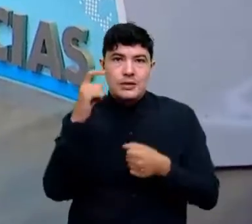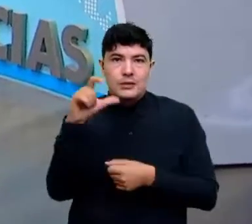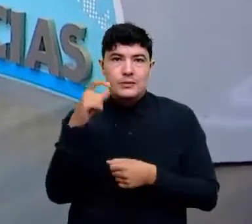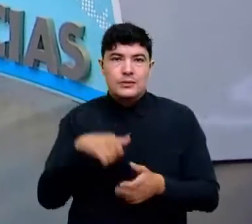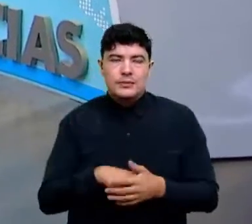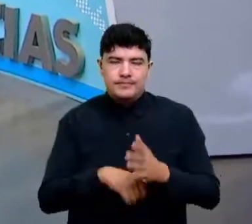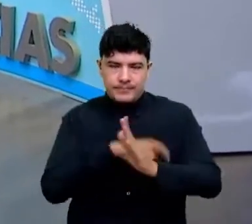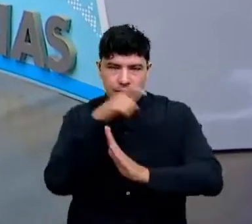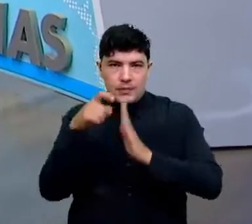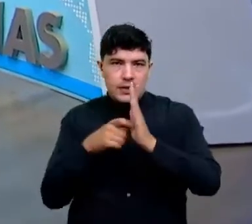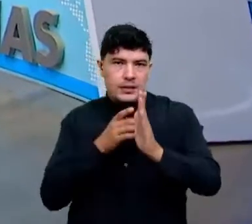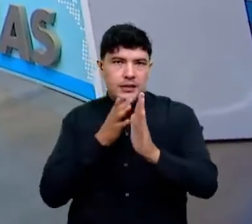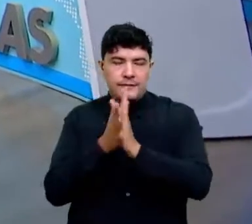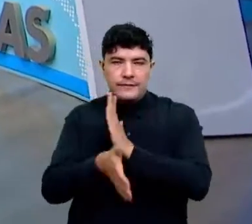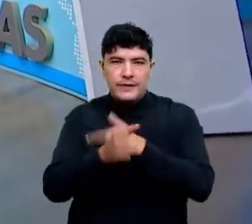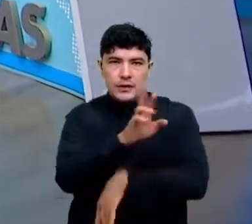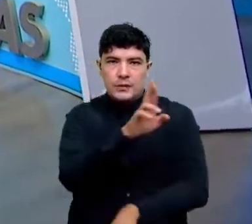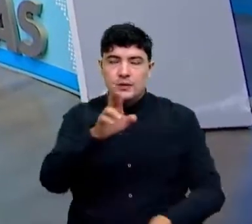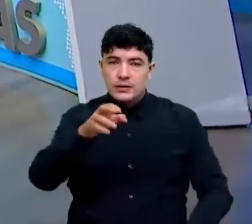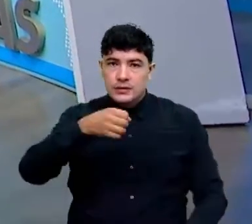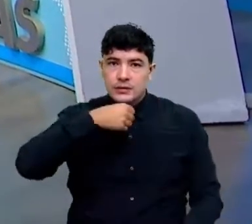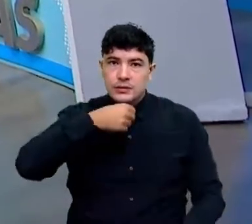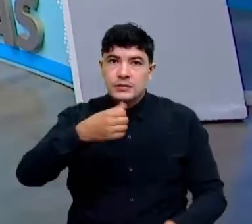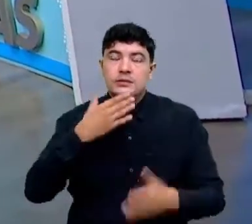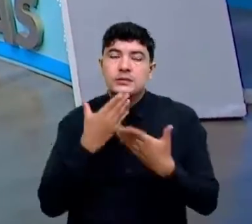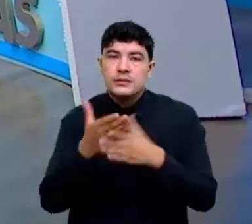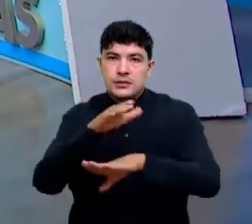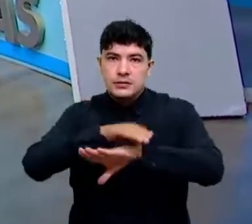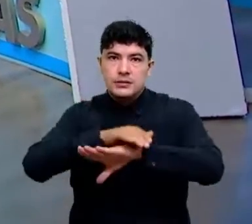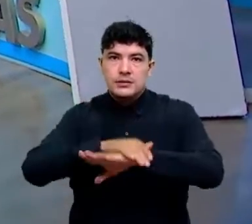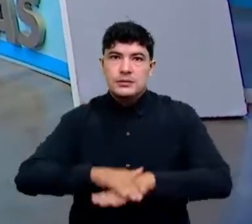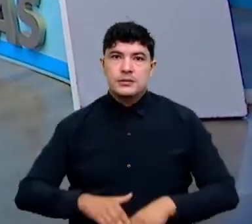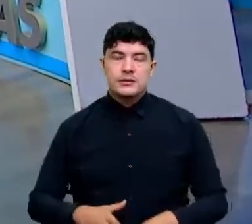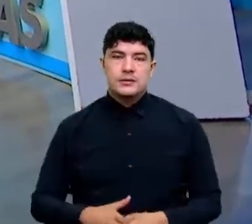toda la información. Continúen ustedes en estudio. Diana López, para Oriente Noticias, estamos informando.